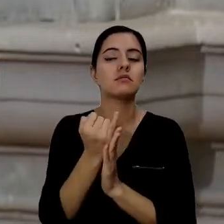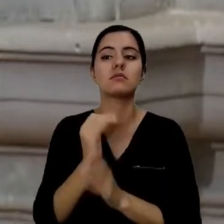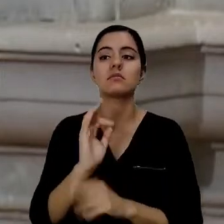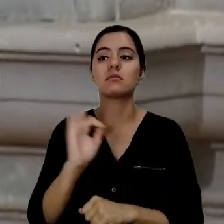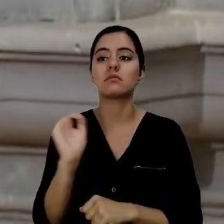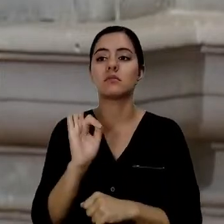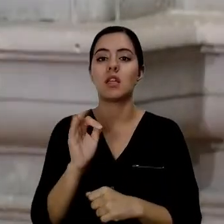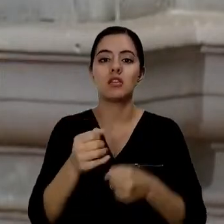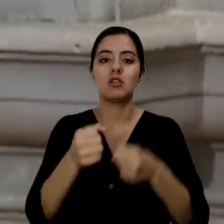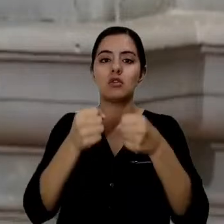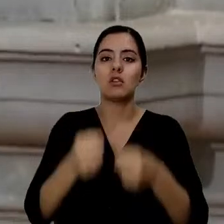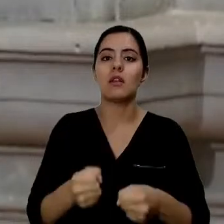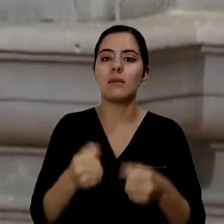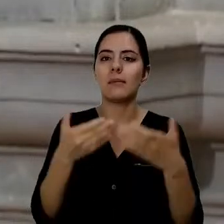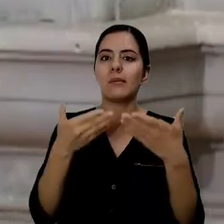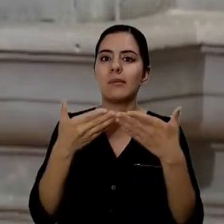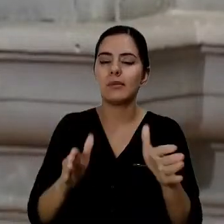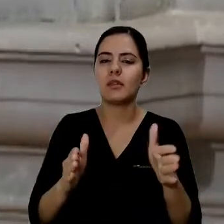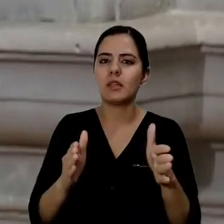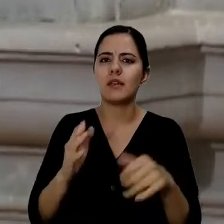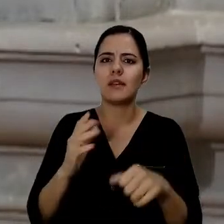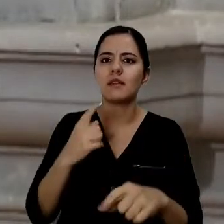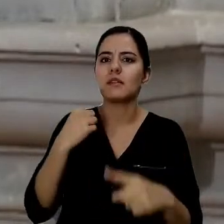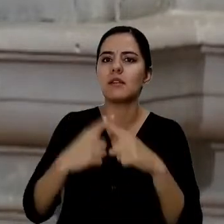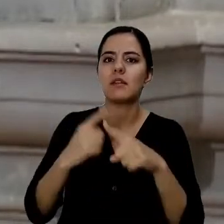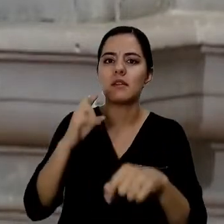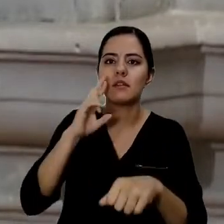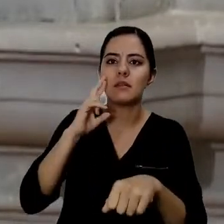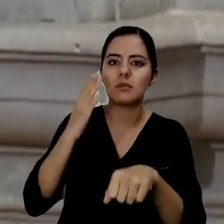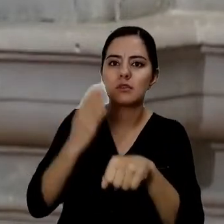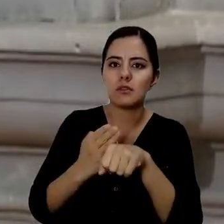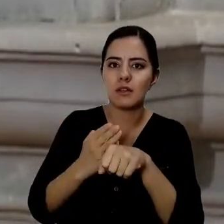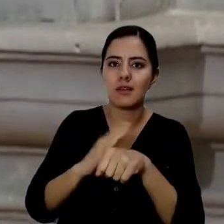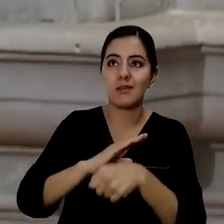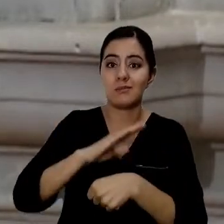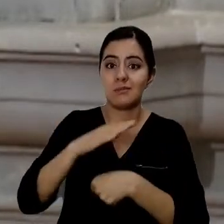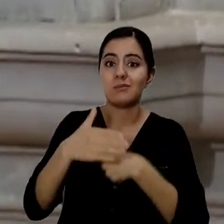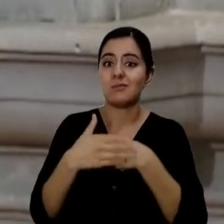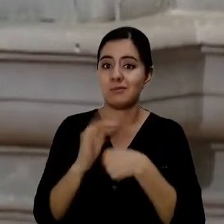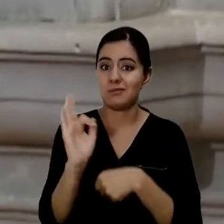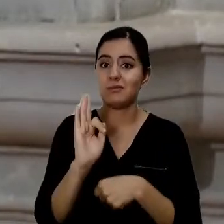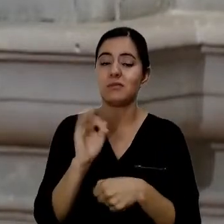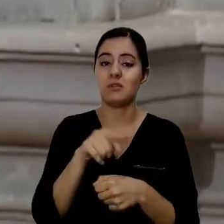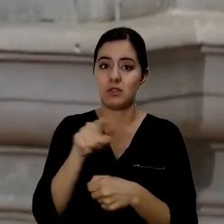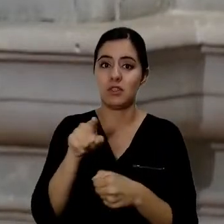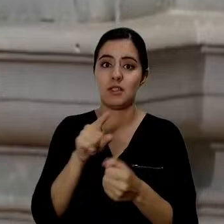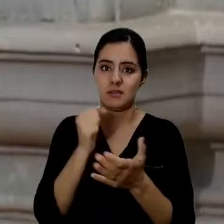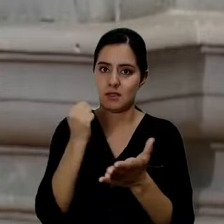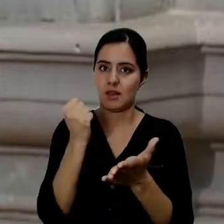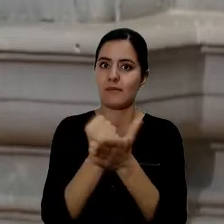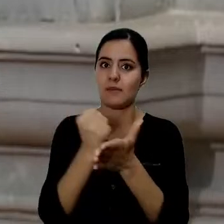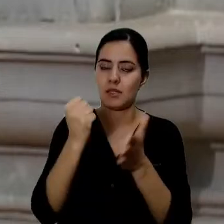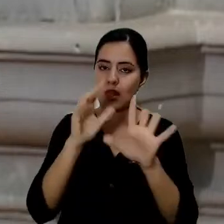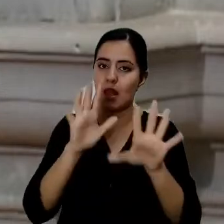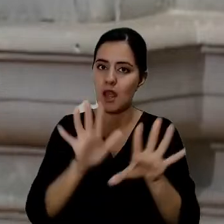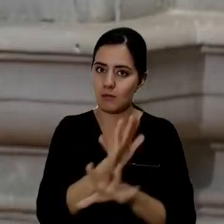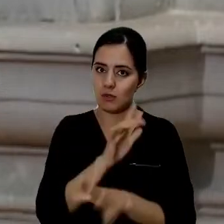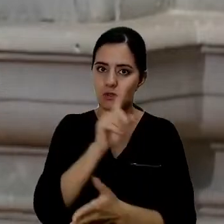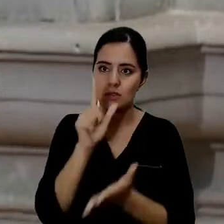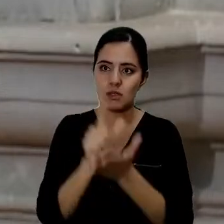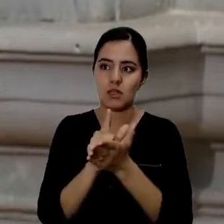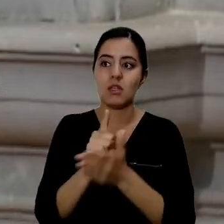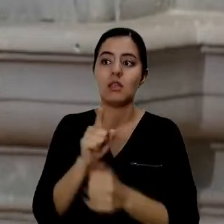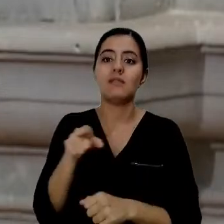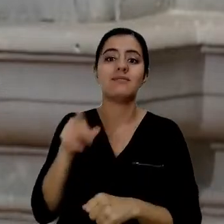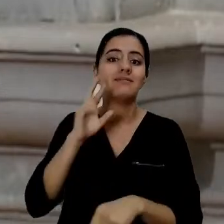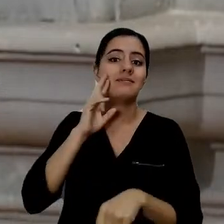seguridad pública quede, a partir de la aprobación de esta minuta, a cargo de las